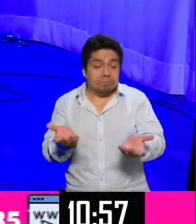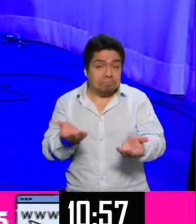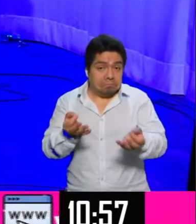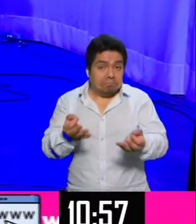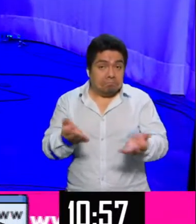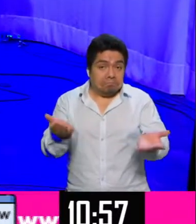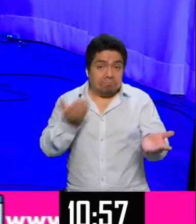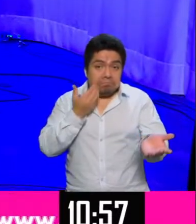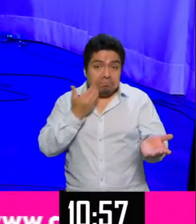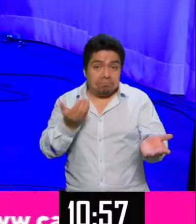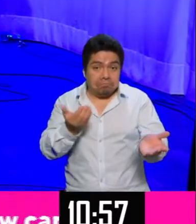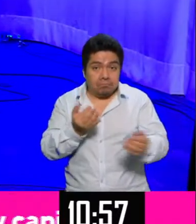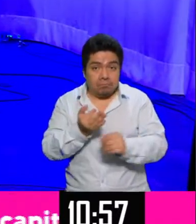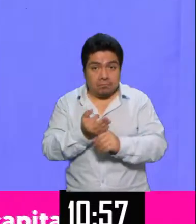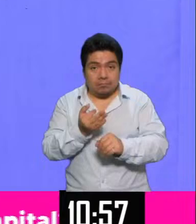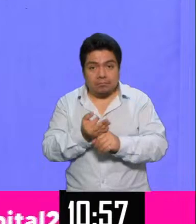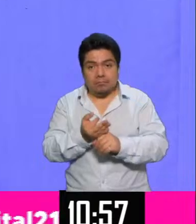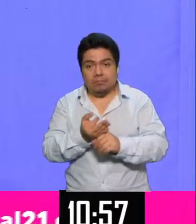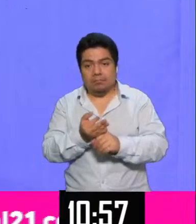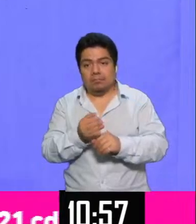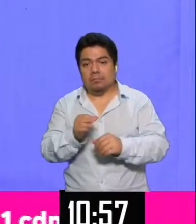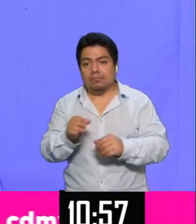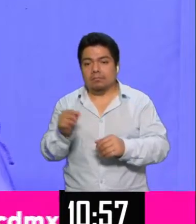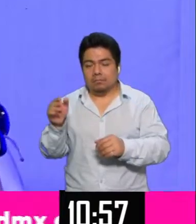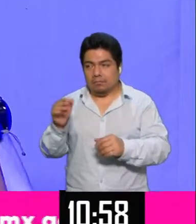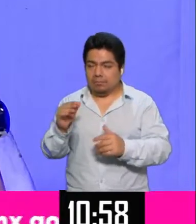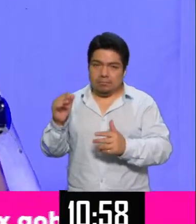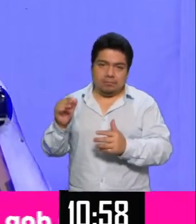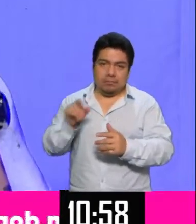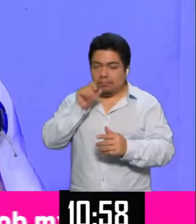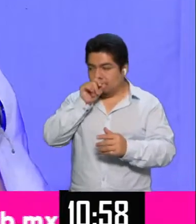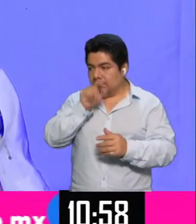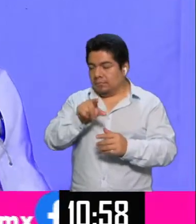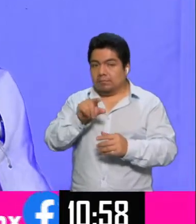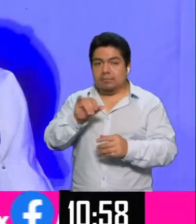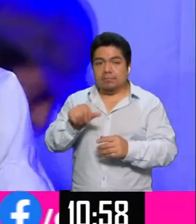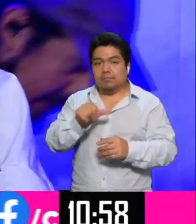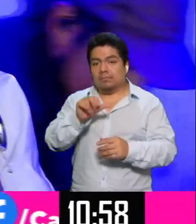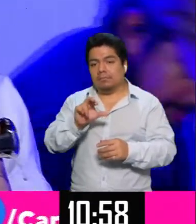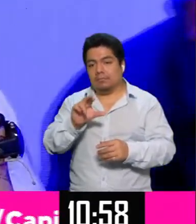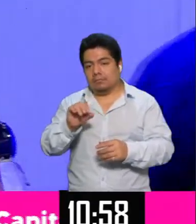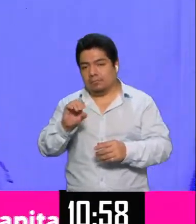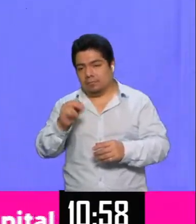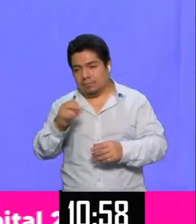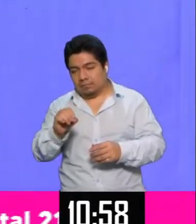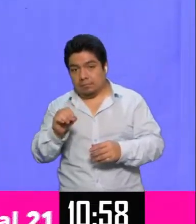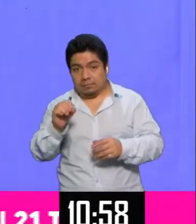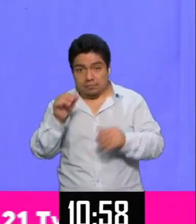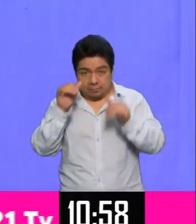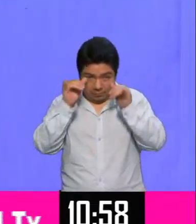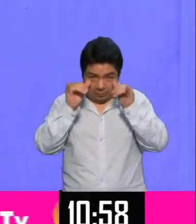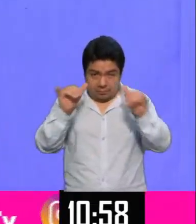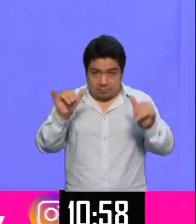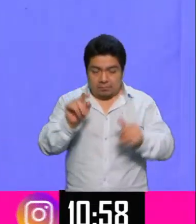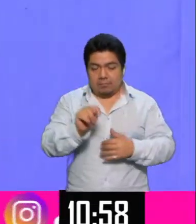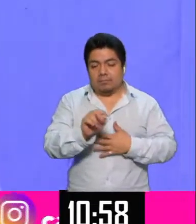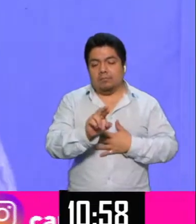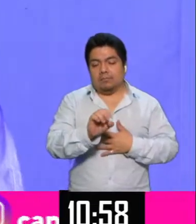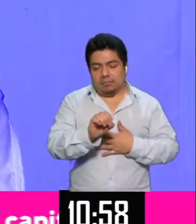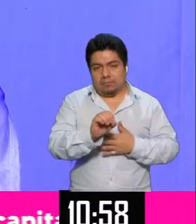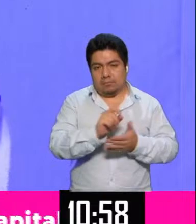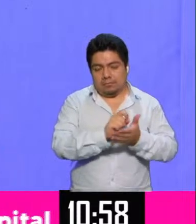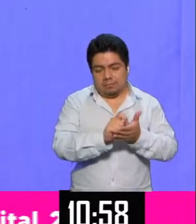bien chido. Y ahora vamos con un son jarocho, vamos a hacer una No. reinterpretación Mire usted. del toro con una letra diferente, con la